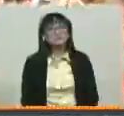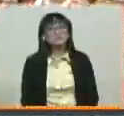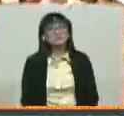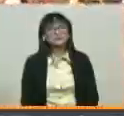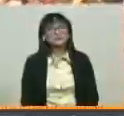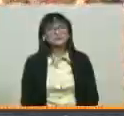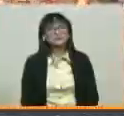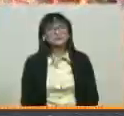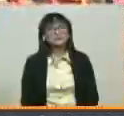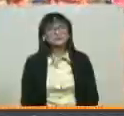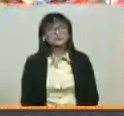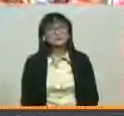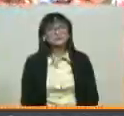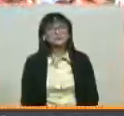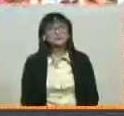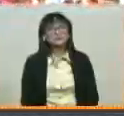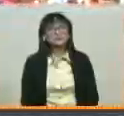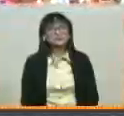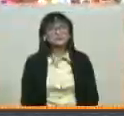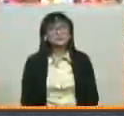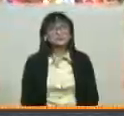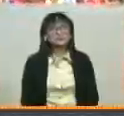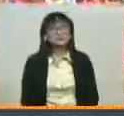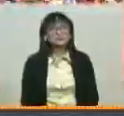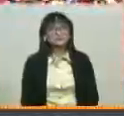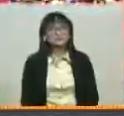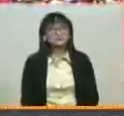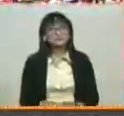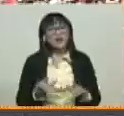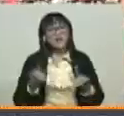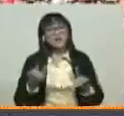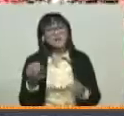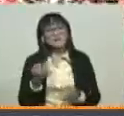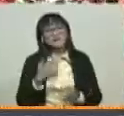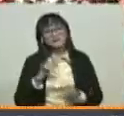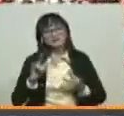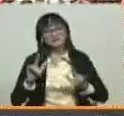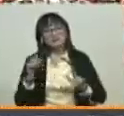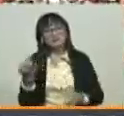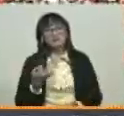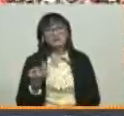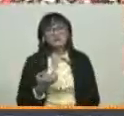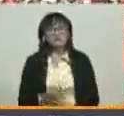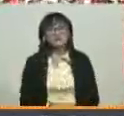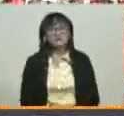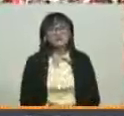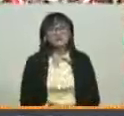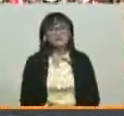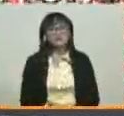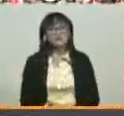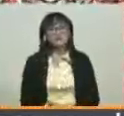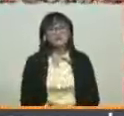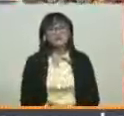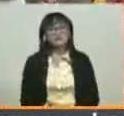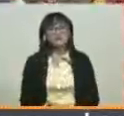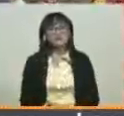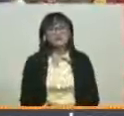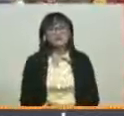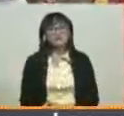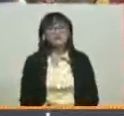Los quiero con amor de verdad. Los quiero con amor sincero. Y por el amor que nos